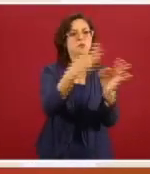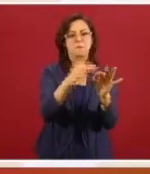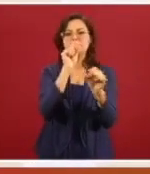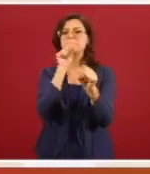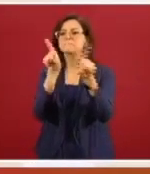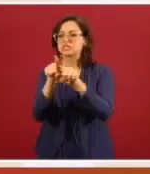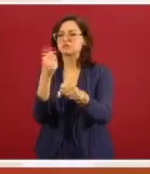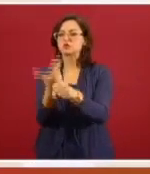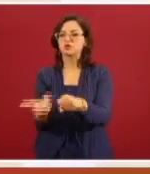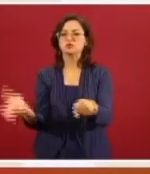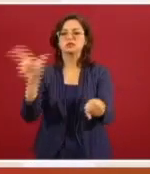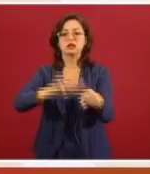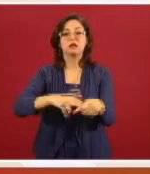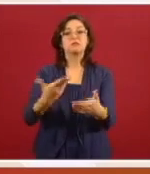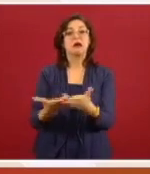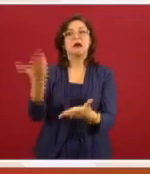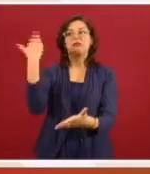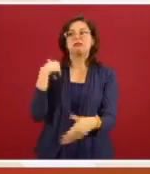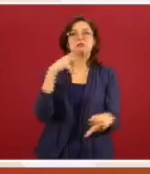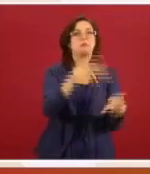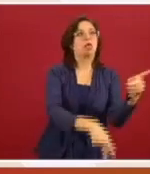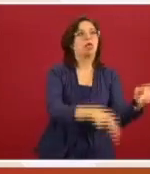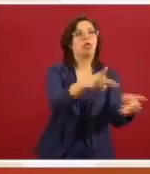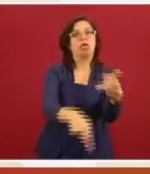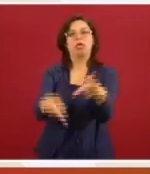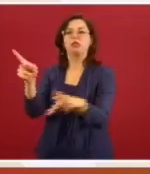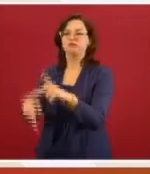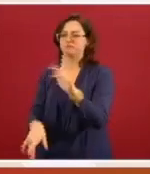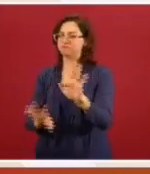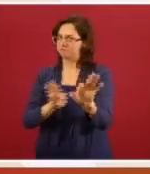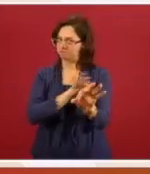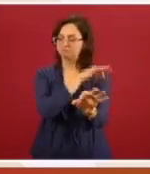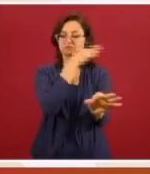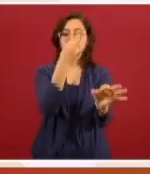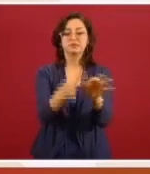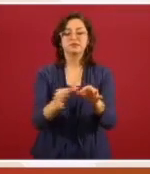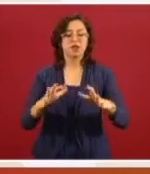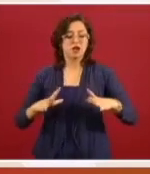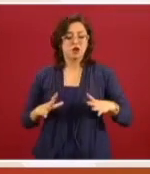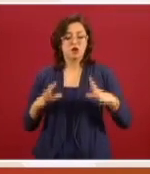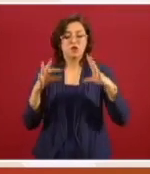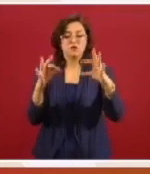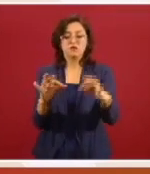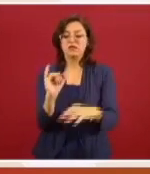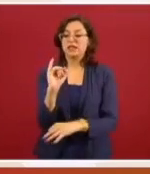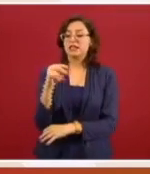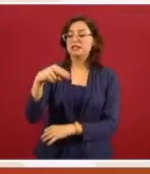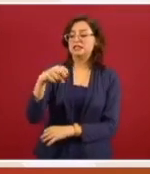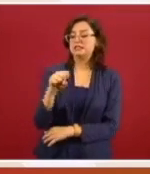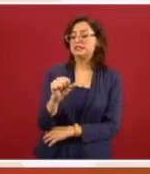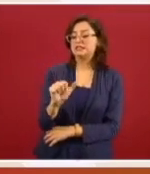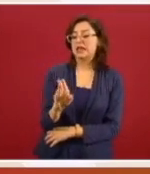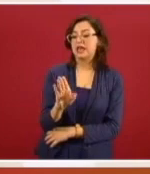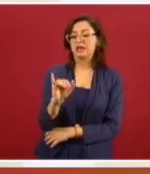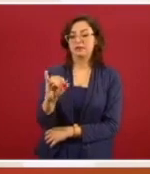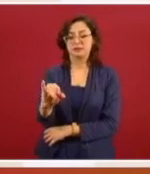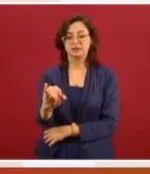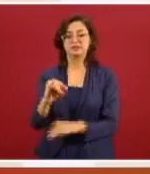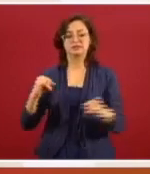inconclusos. Se creó el Instituto de Salud para el Bienestar,